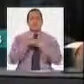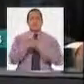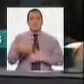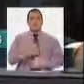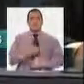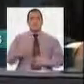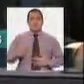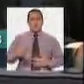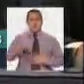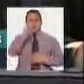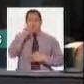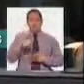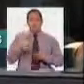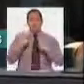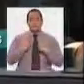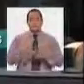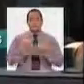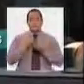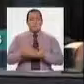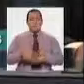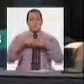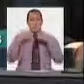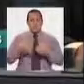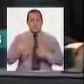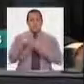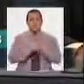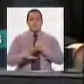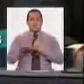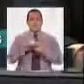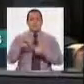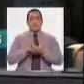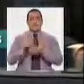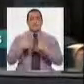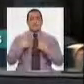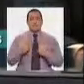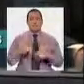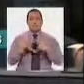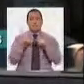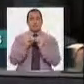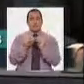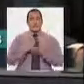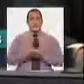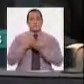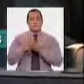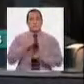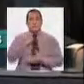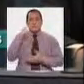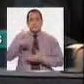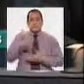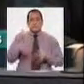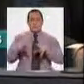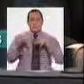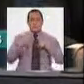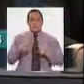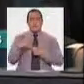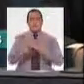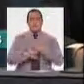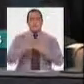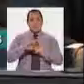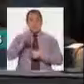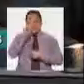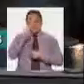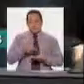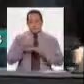Estado peruano tenía una adecuada defensa y que podamos tener todos los argumentos que permitan la defensa del